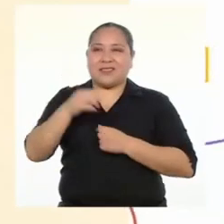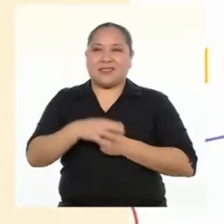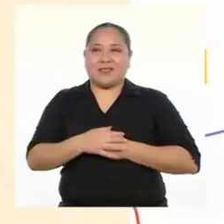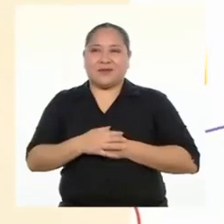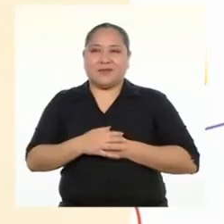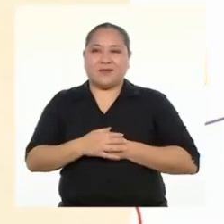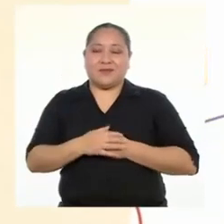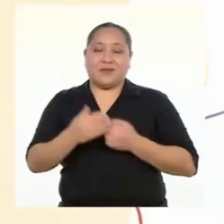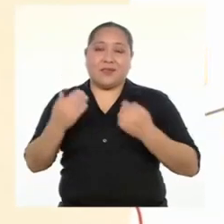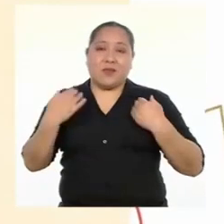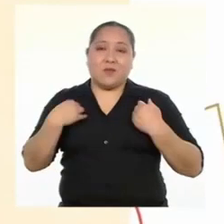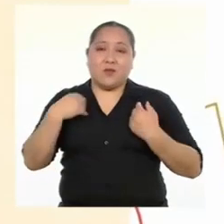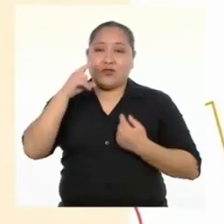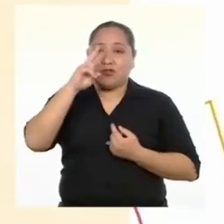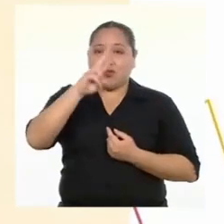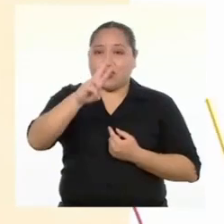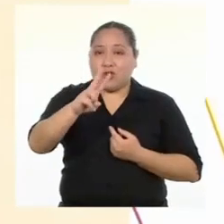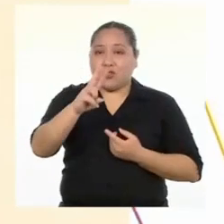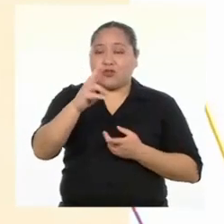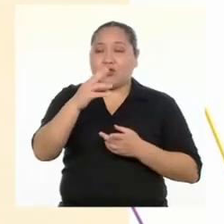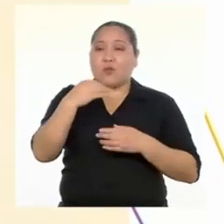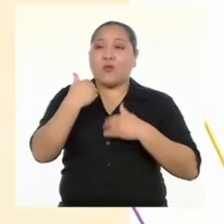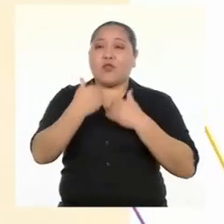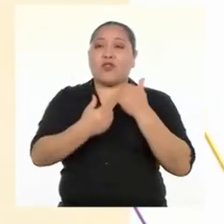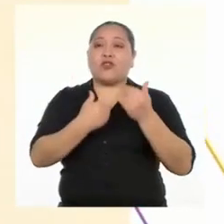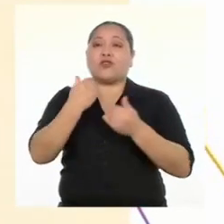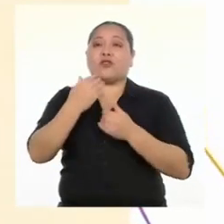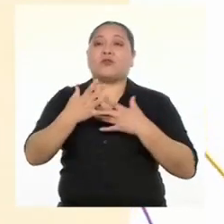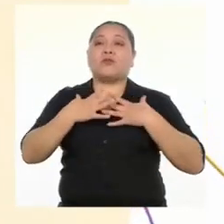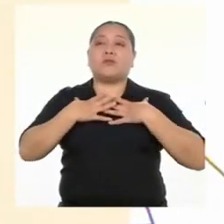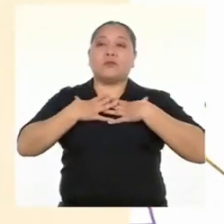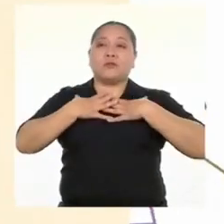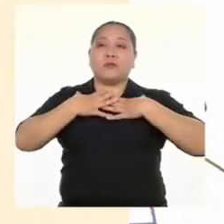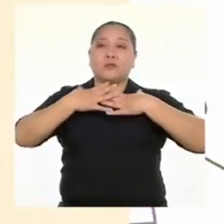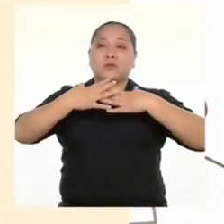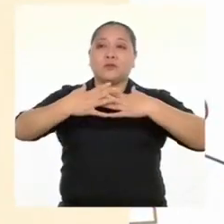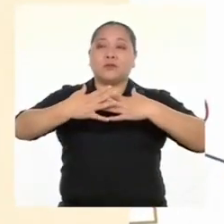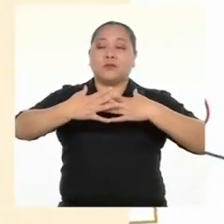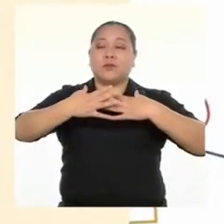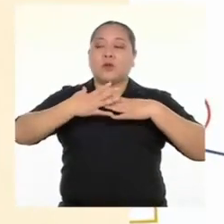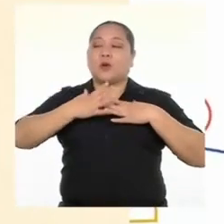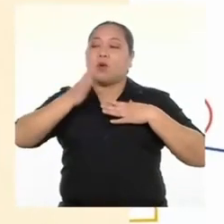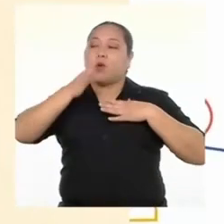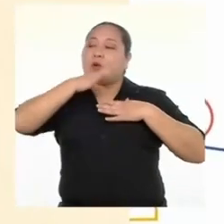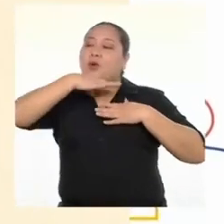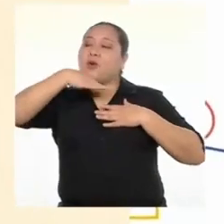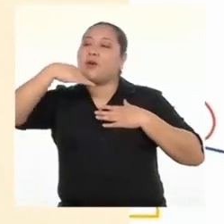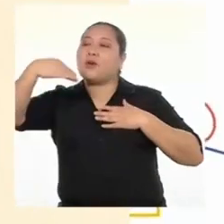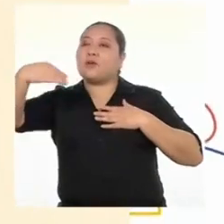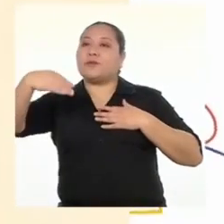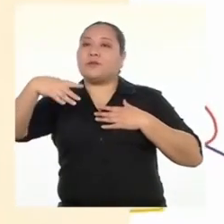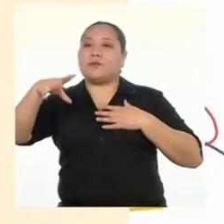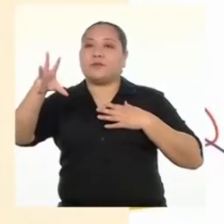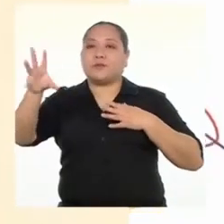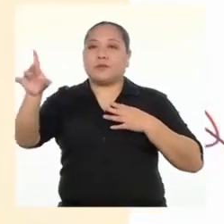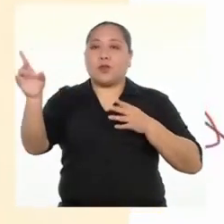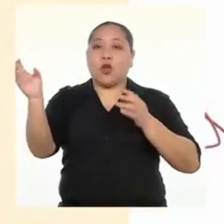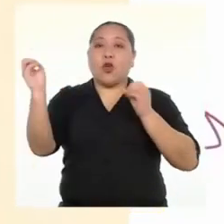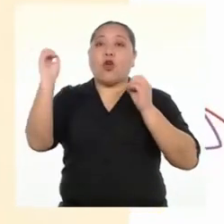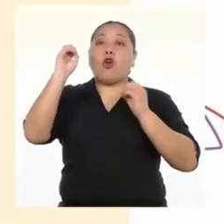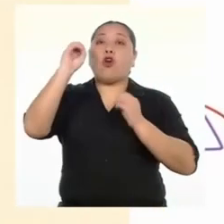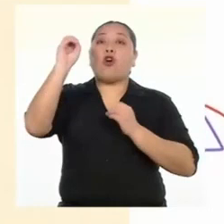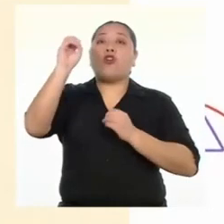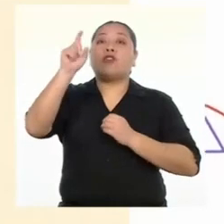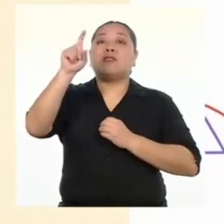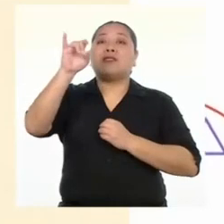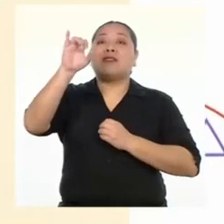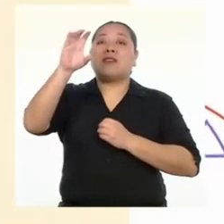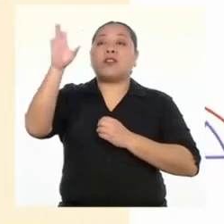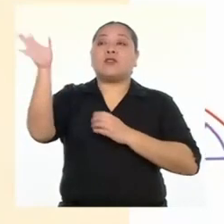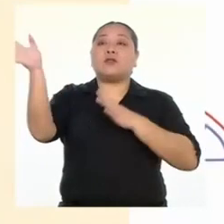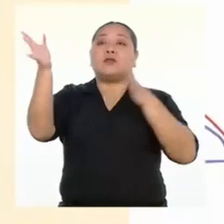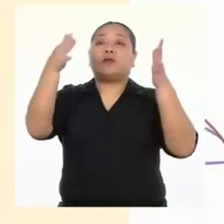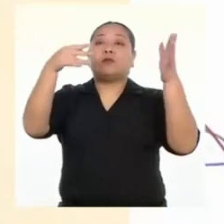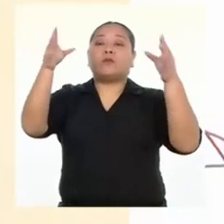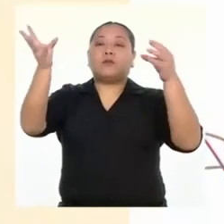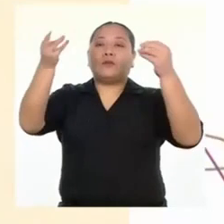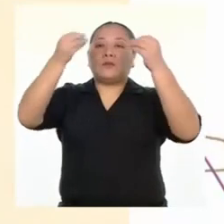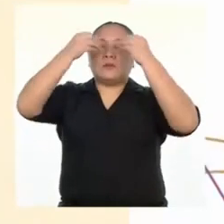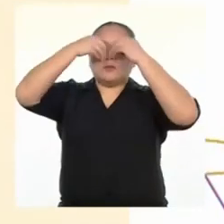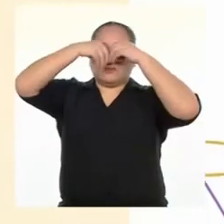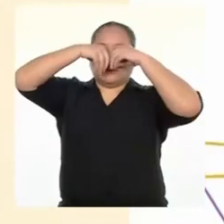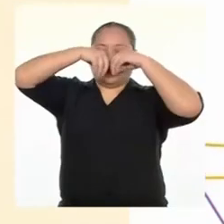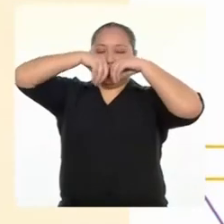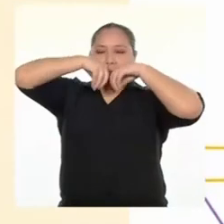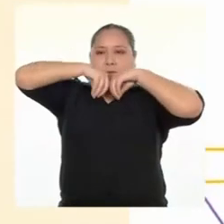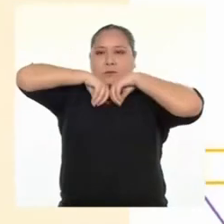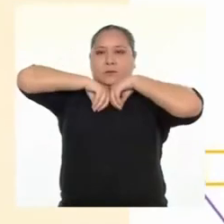Nosotros tenemos dos tipos de respiración distintas. Una respiración externa, que consiste en tomar el oxígeno del aire y